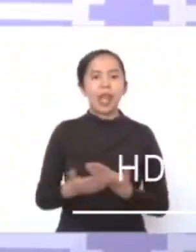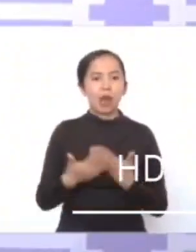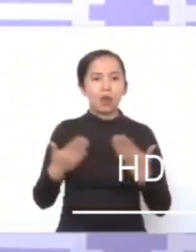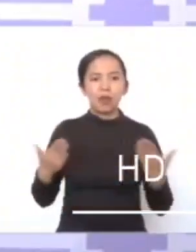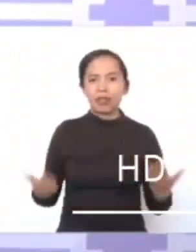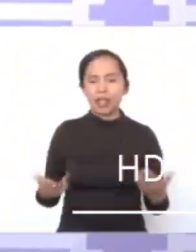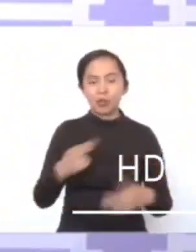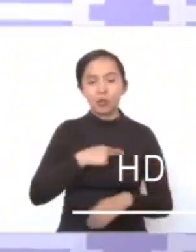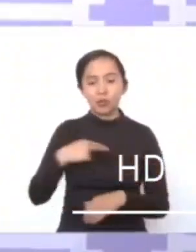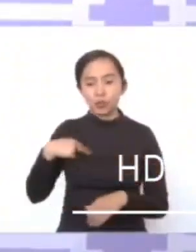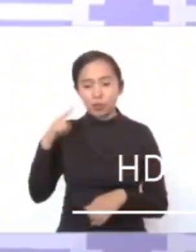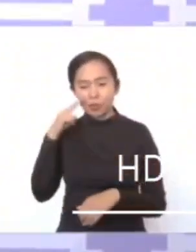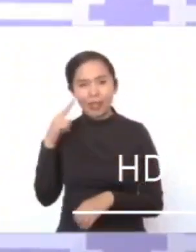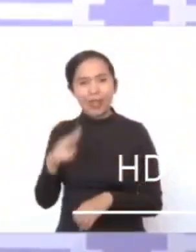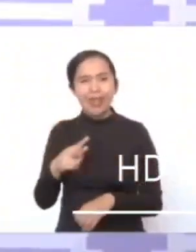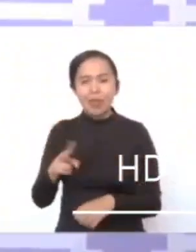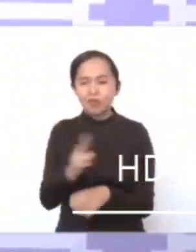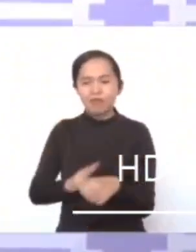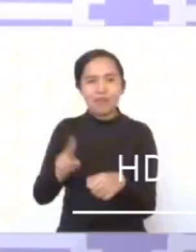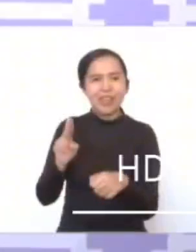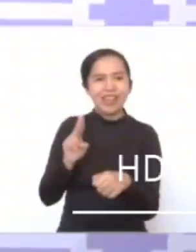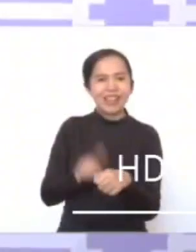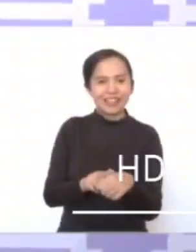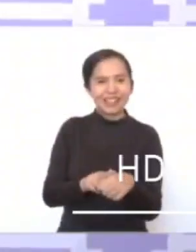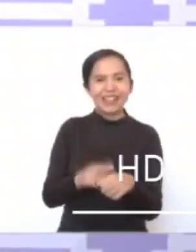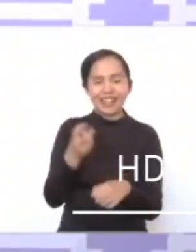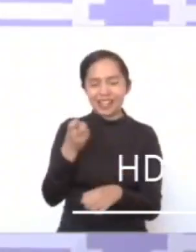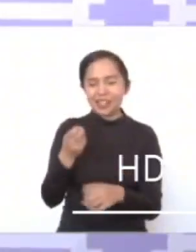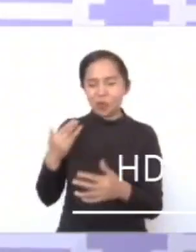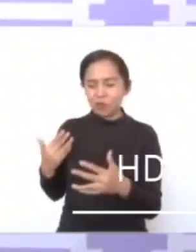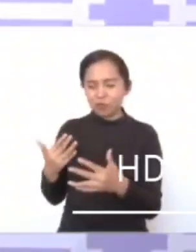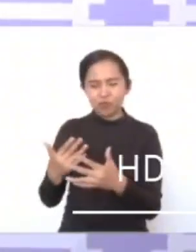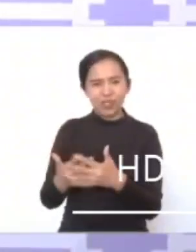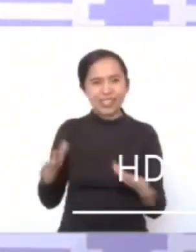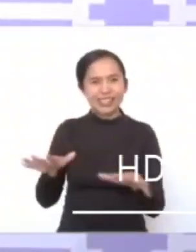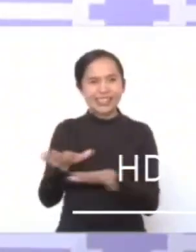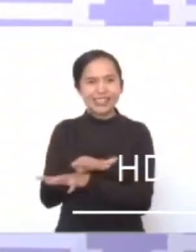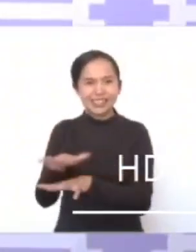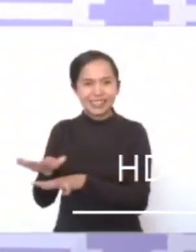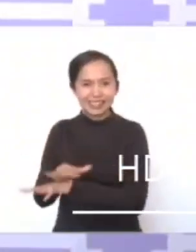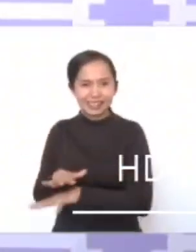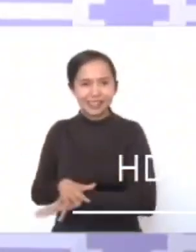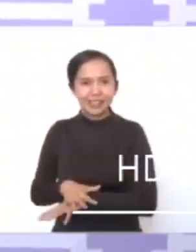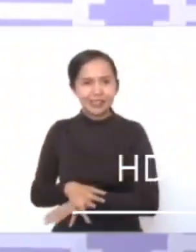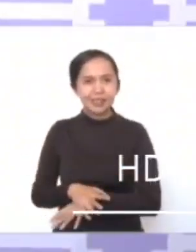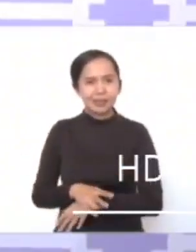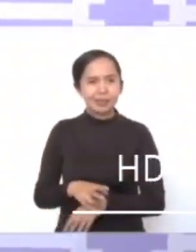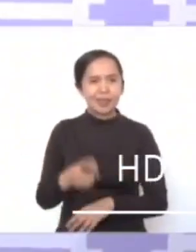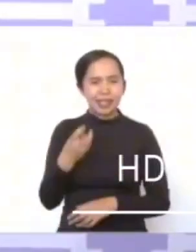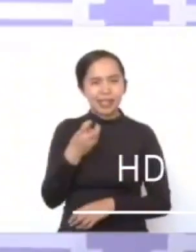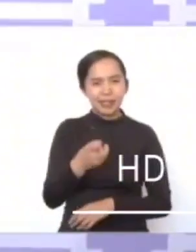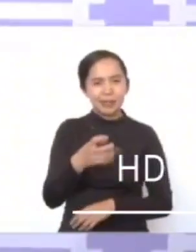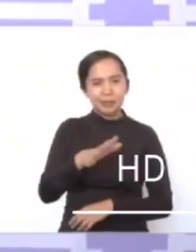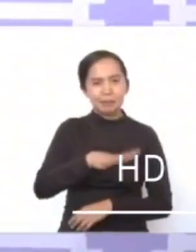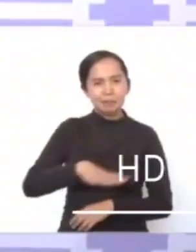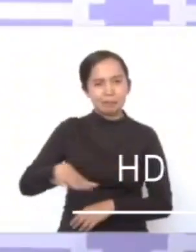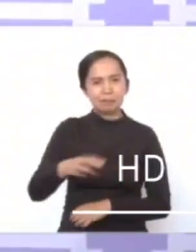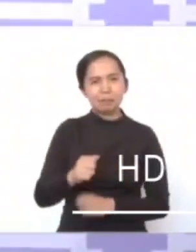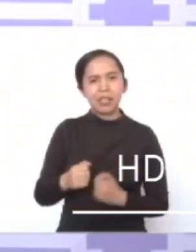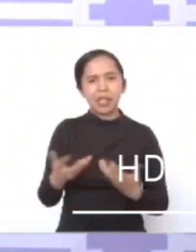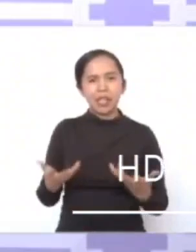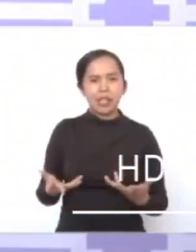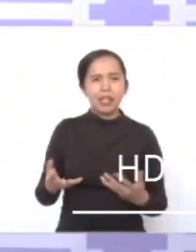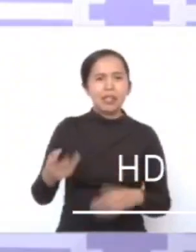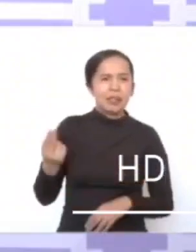vemos como algo natural. Se ha avanzado mucho en esas, en esos espacios,